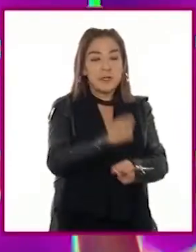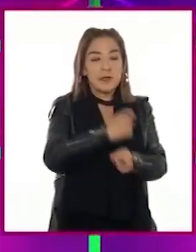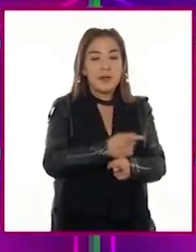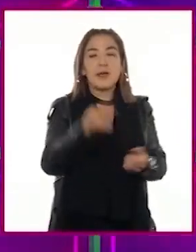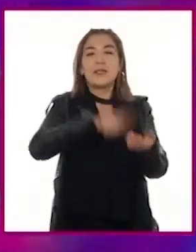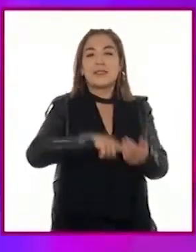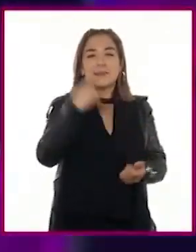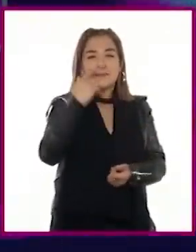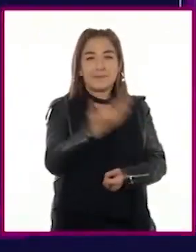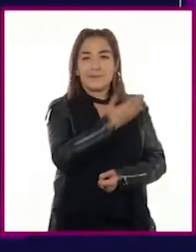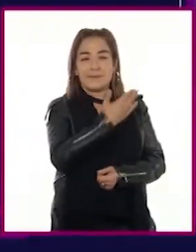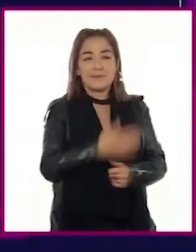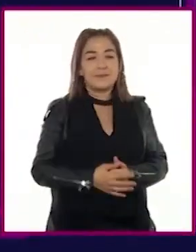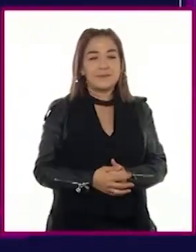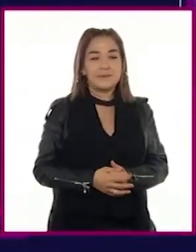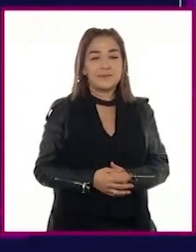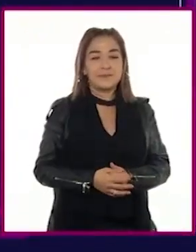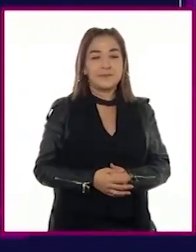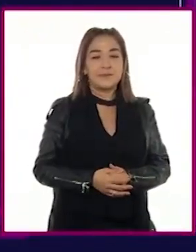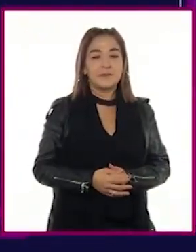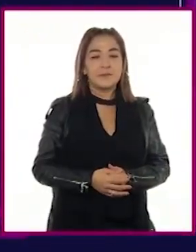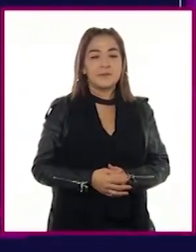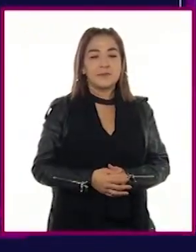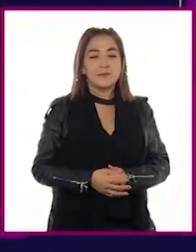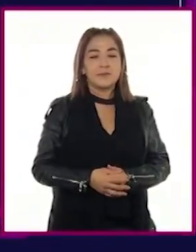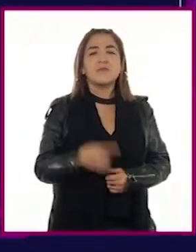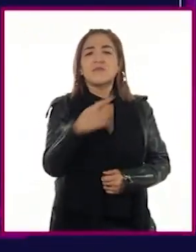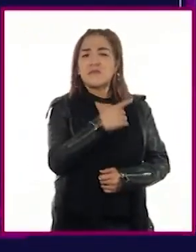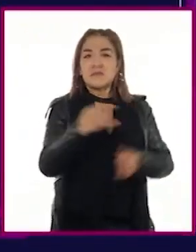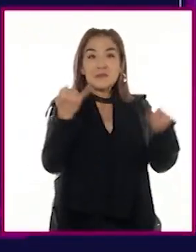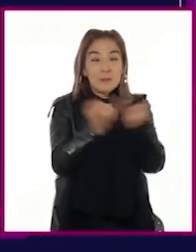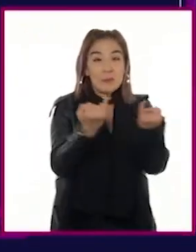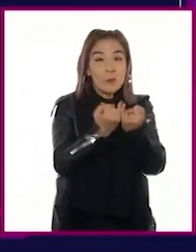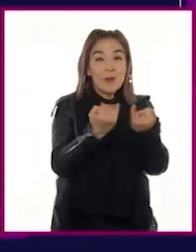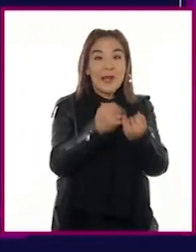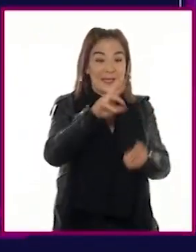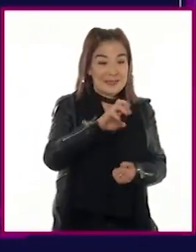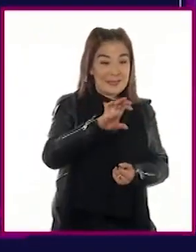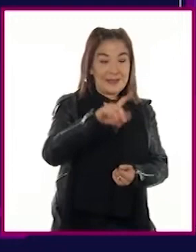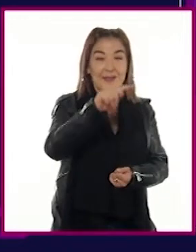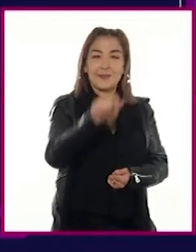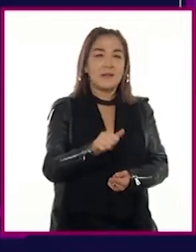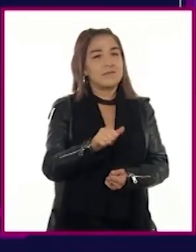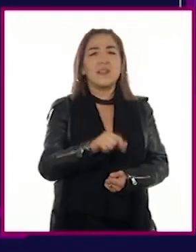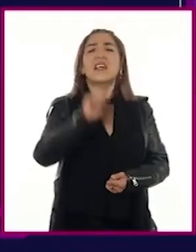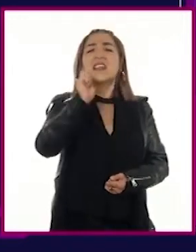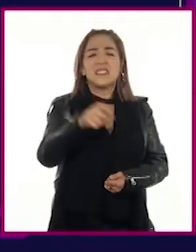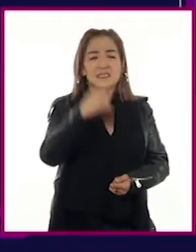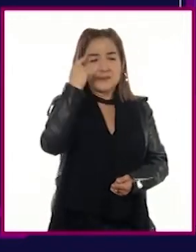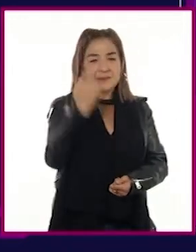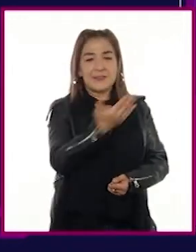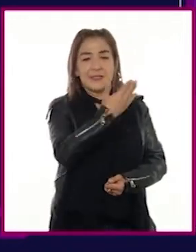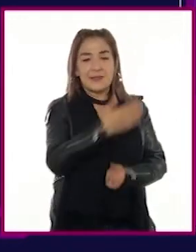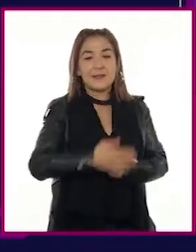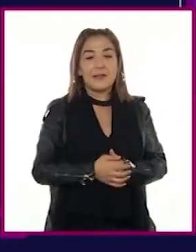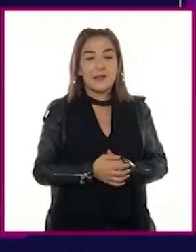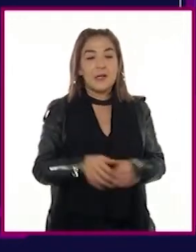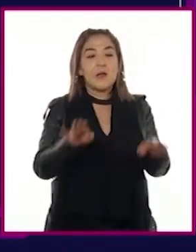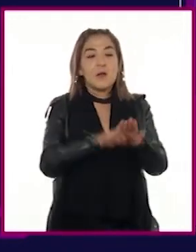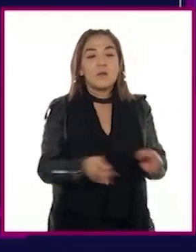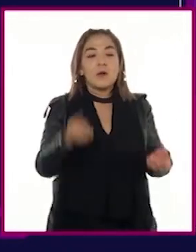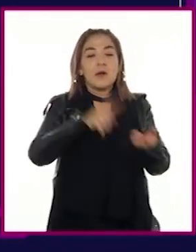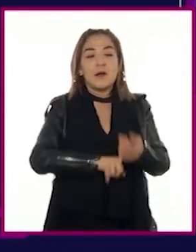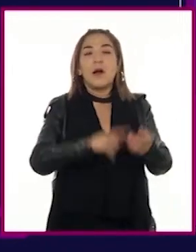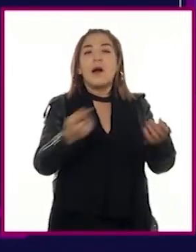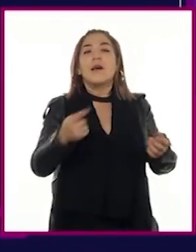de recta. Un segmento no es lo mismo que una recta. El segmento, como ustedes ya saben, es una parte de la recta que